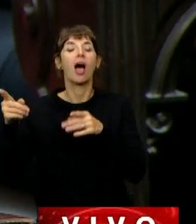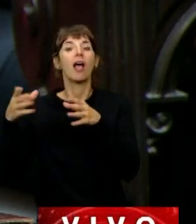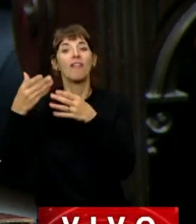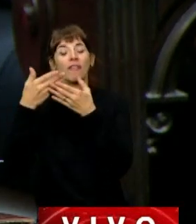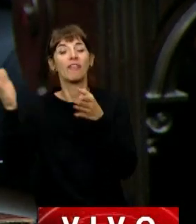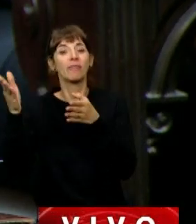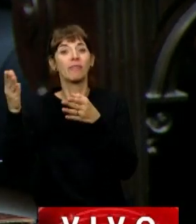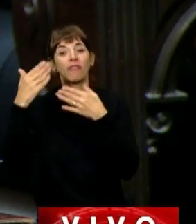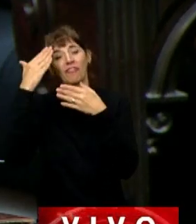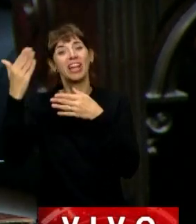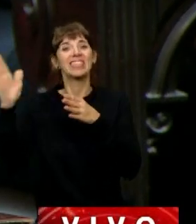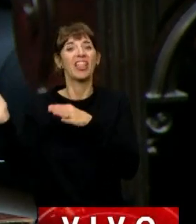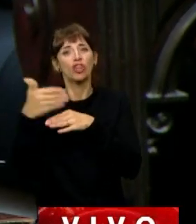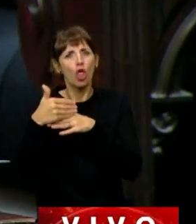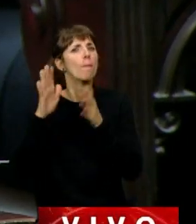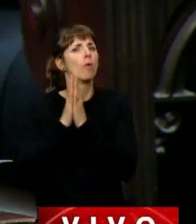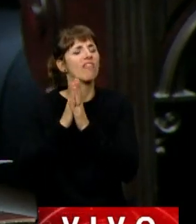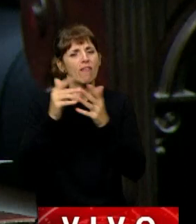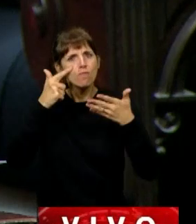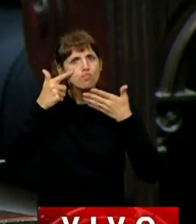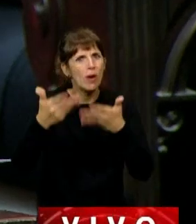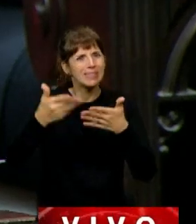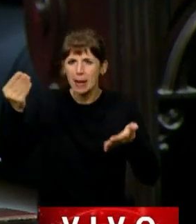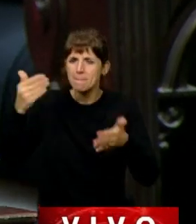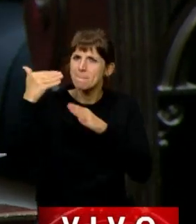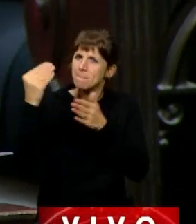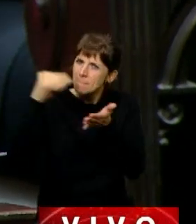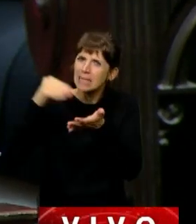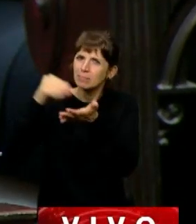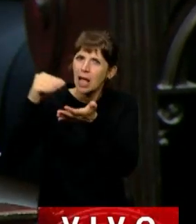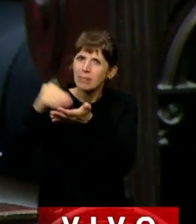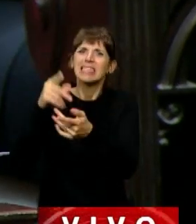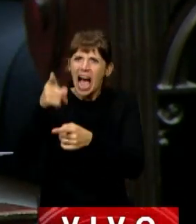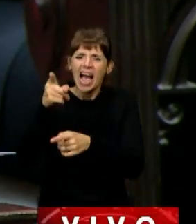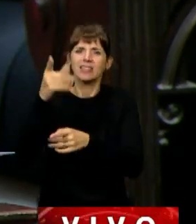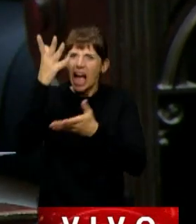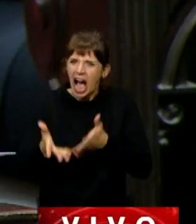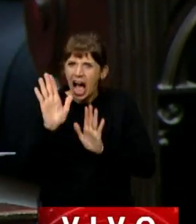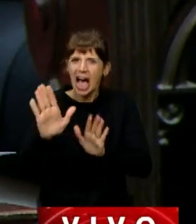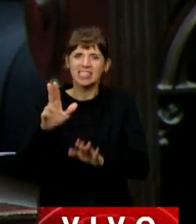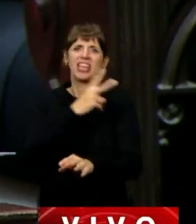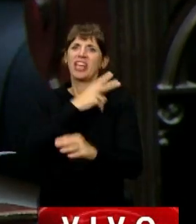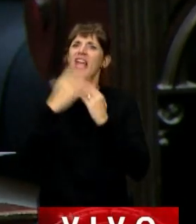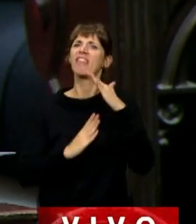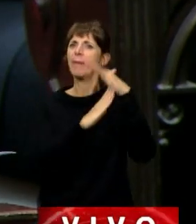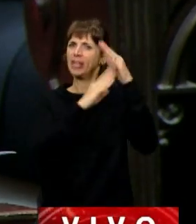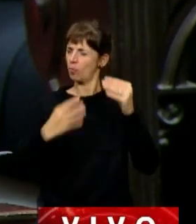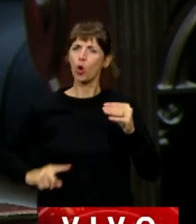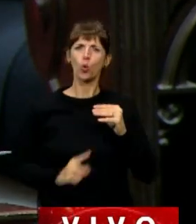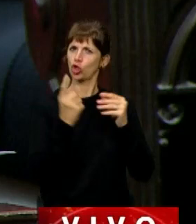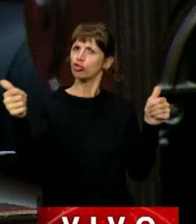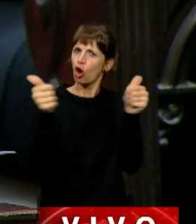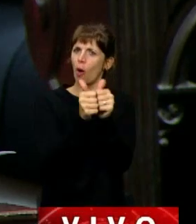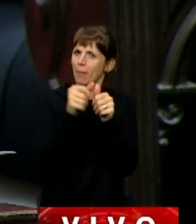más a Juan Mansur, muestren más a este jefe de gabinete, porque da orgullo compartir el gobierno del Frente de